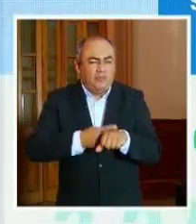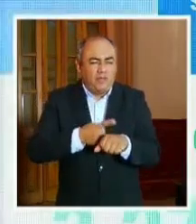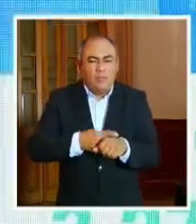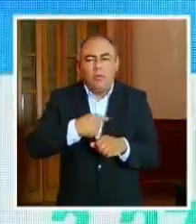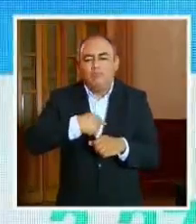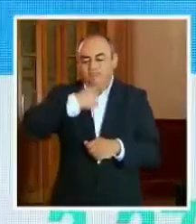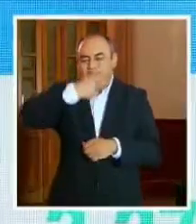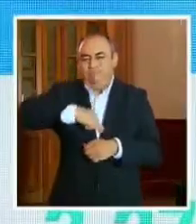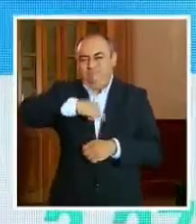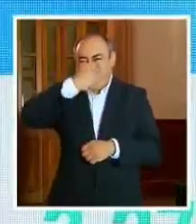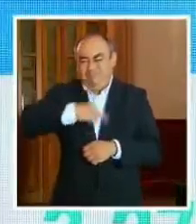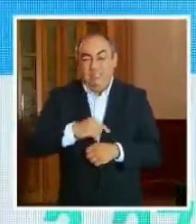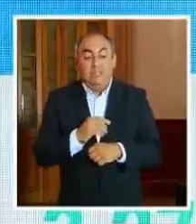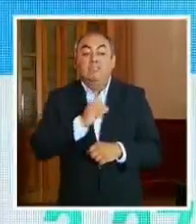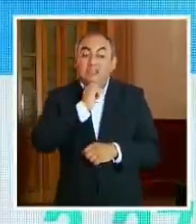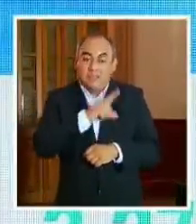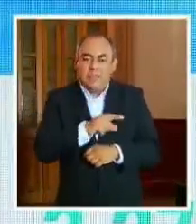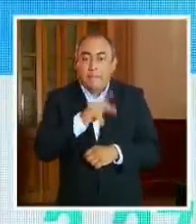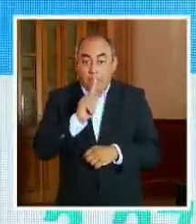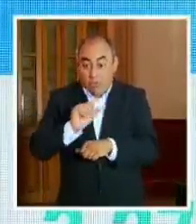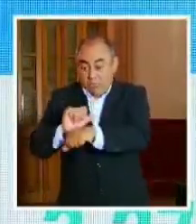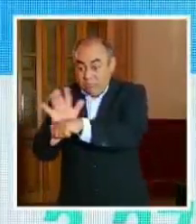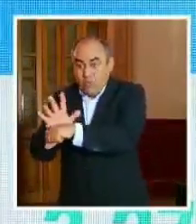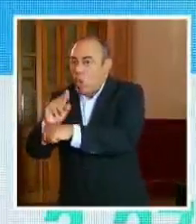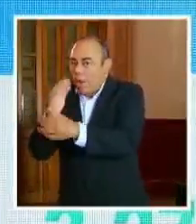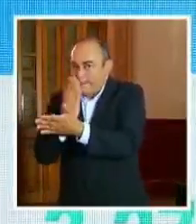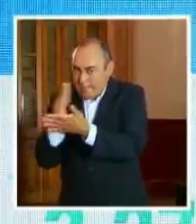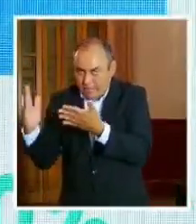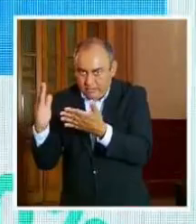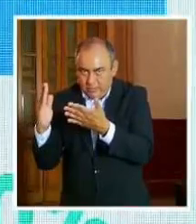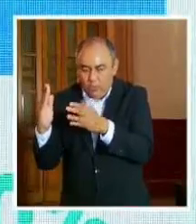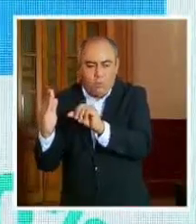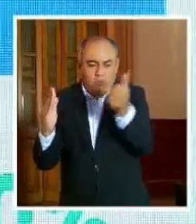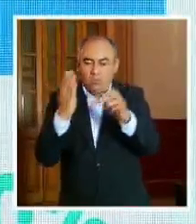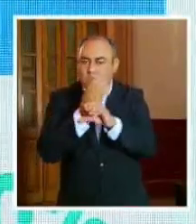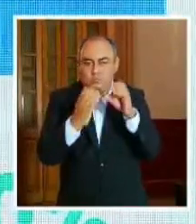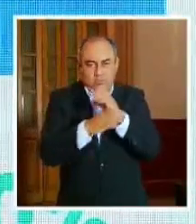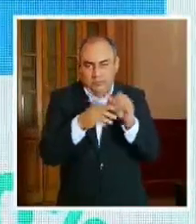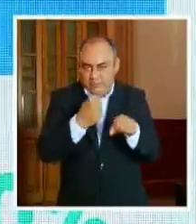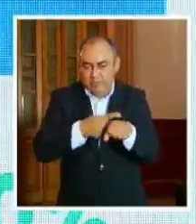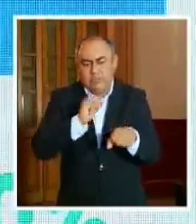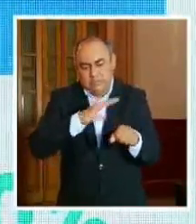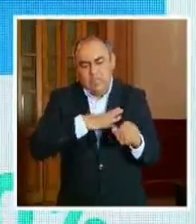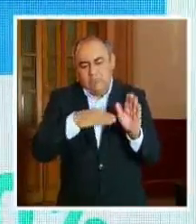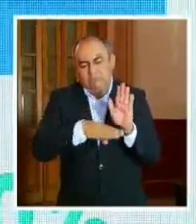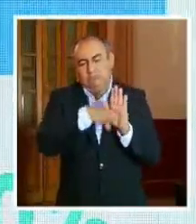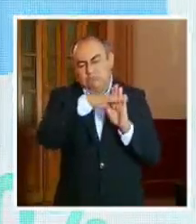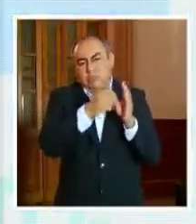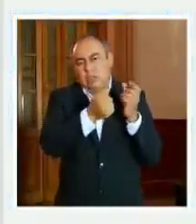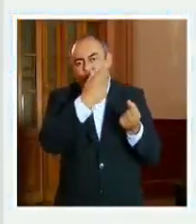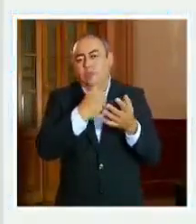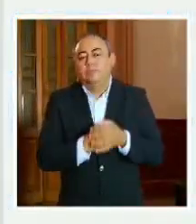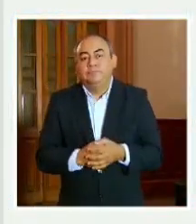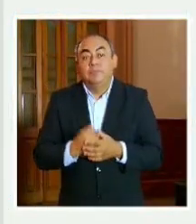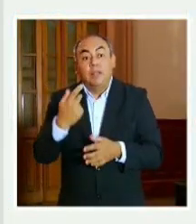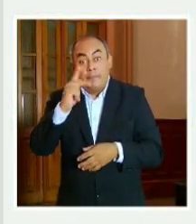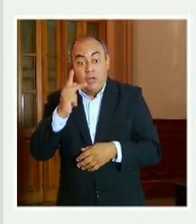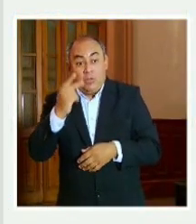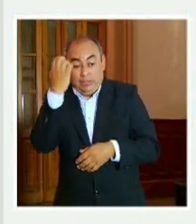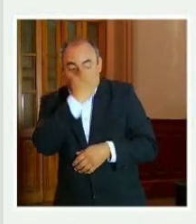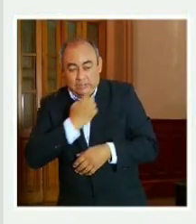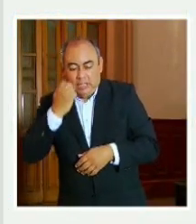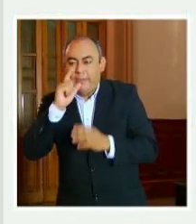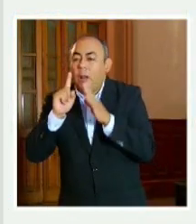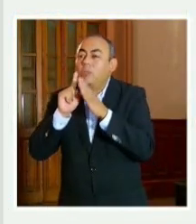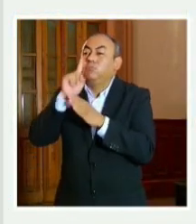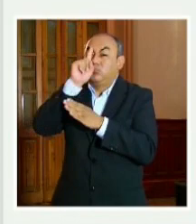necesariamente asociadas a COVID, y el resultado es este indicador, que el porcentaje de pruebas positivas